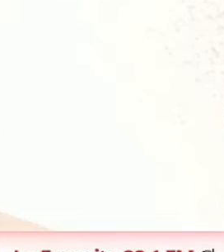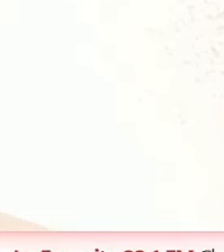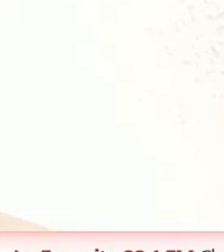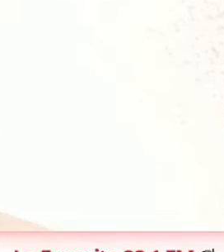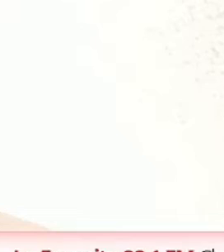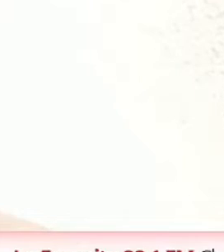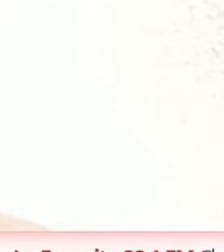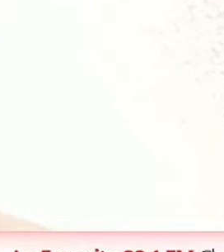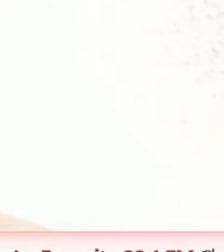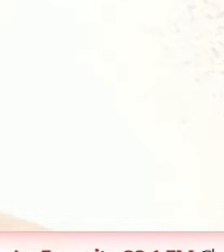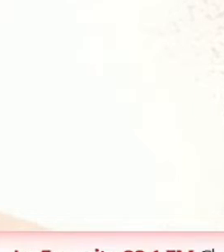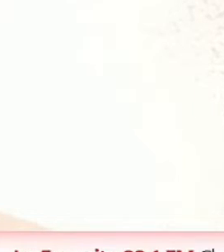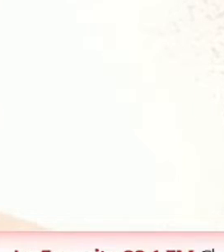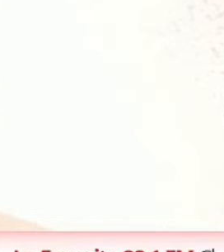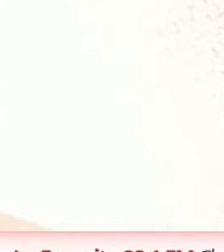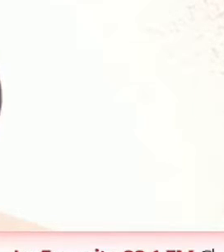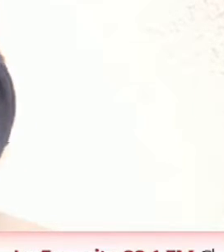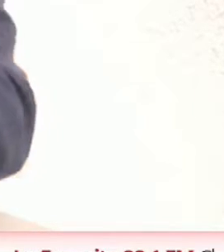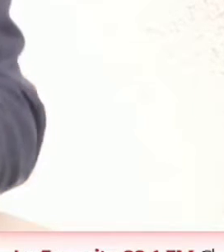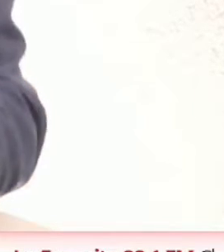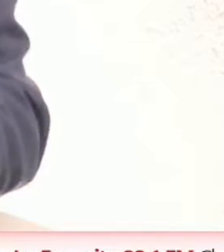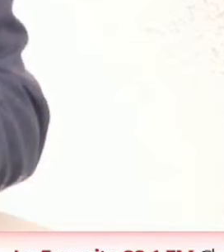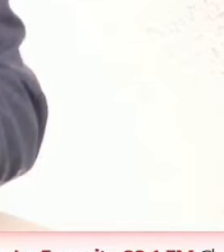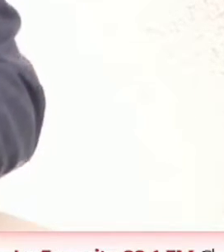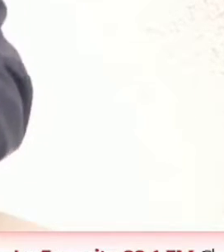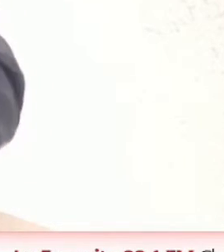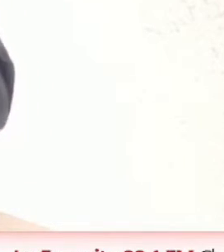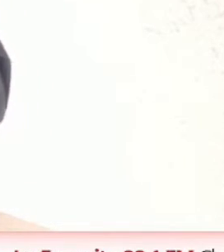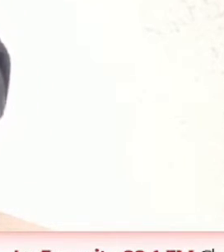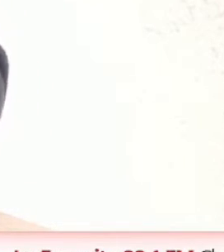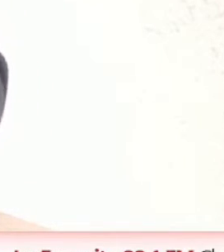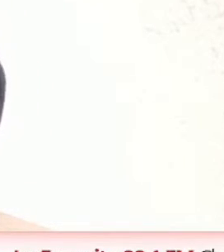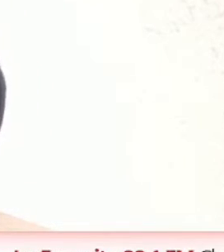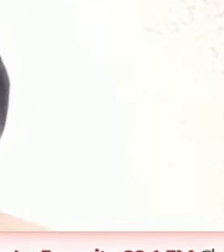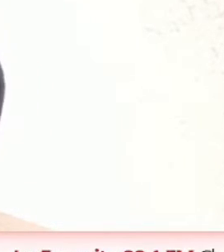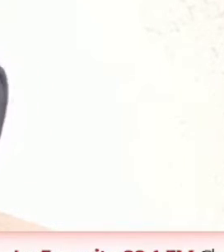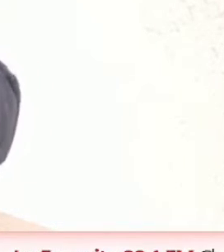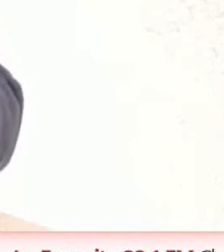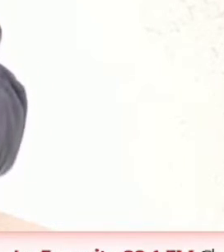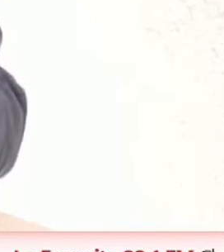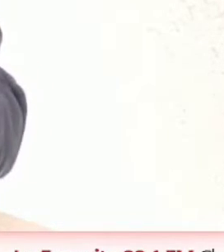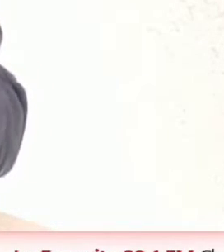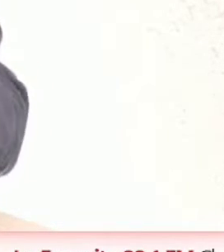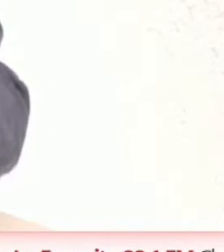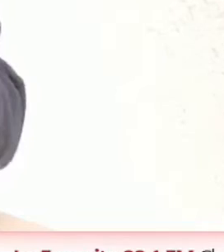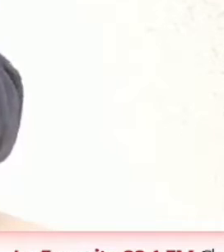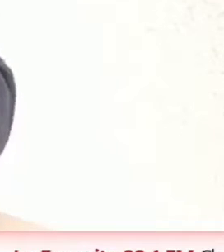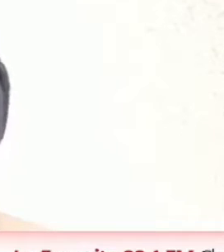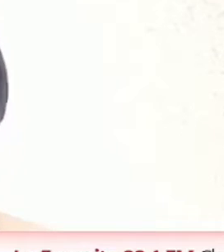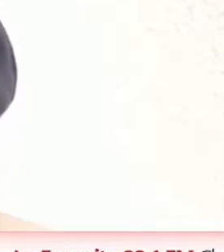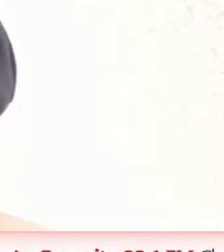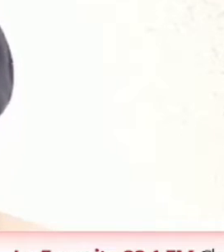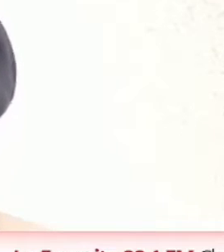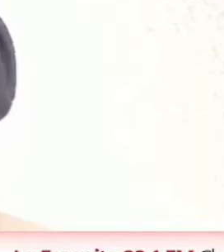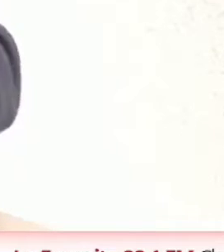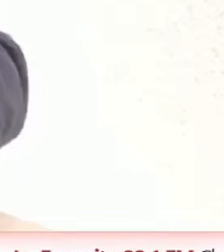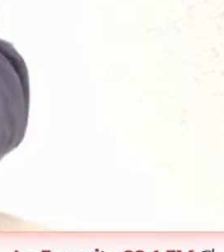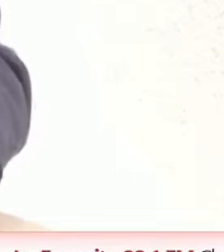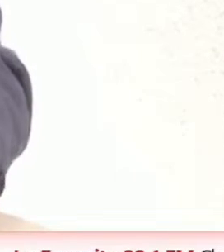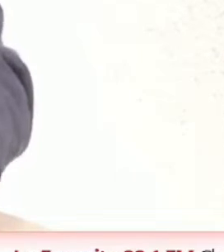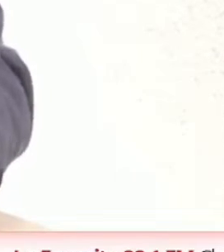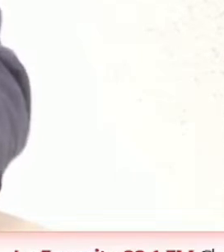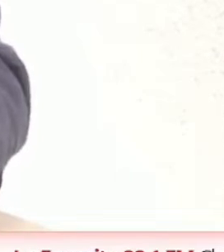la indolencia de las instancias gubernamentales para con esta conflagración y con la necesidad de una intervención pronta